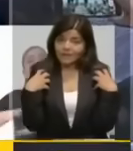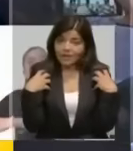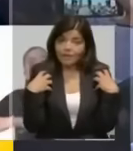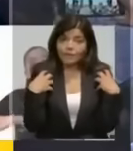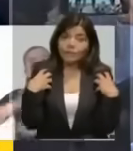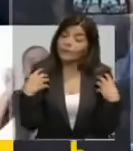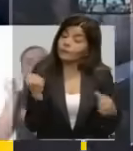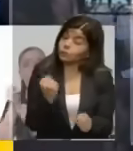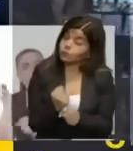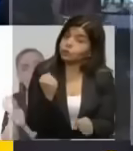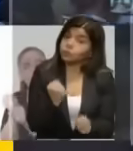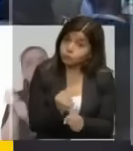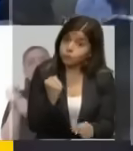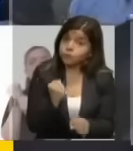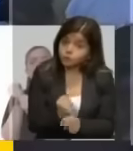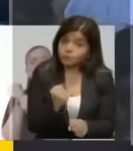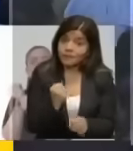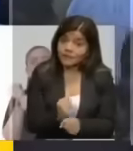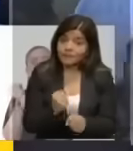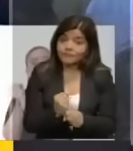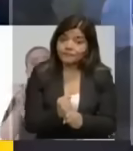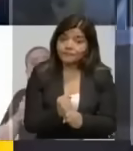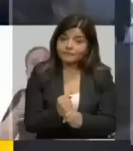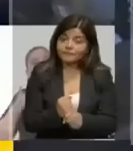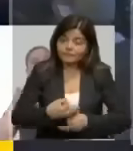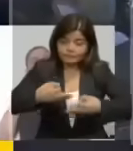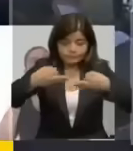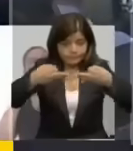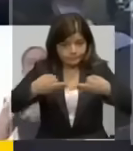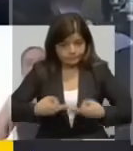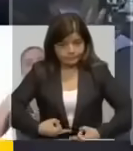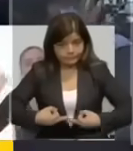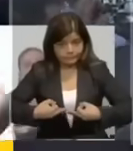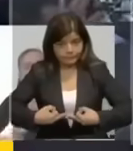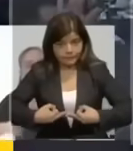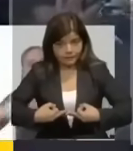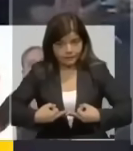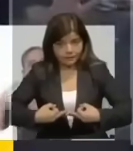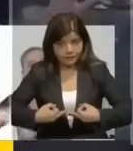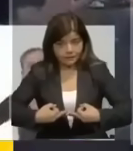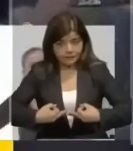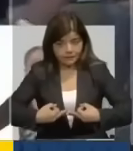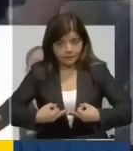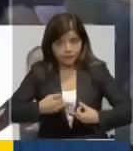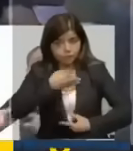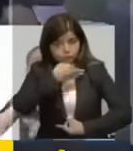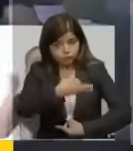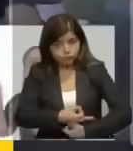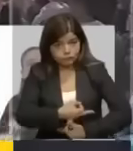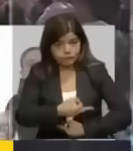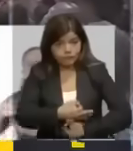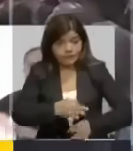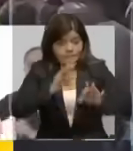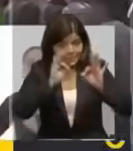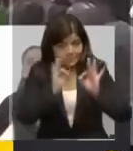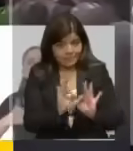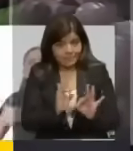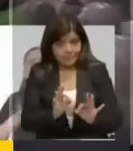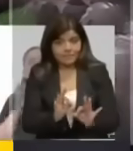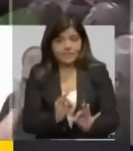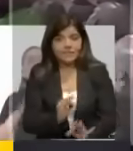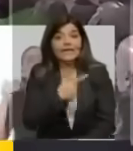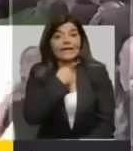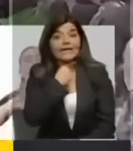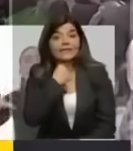la tarea de dar certezas de transmitirle garantías sobre el